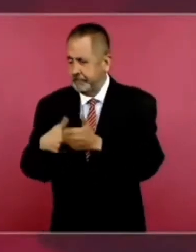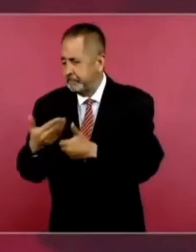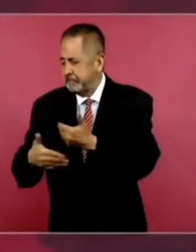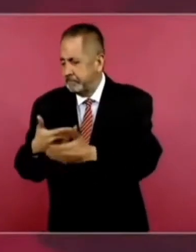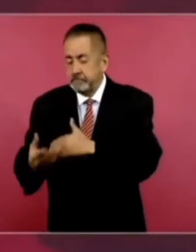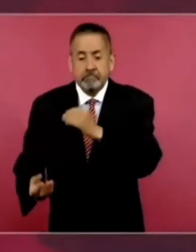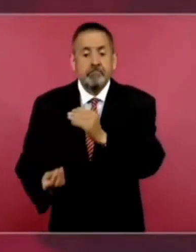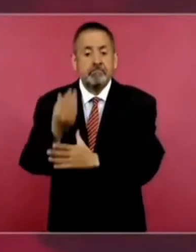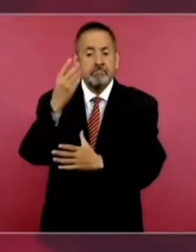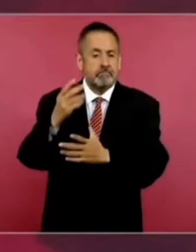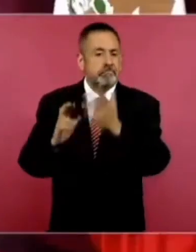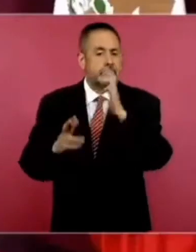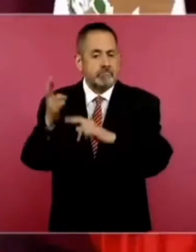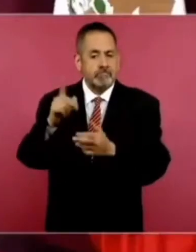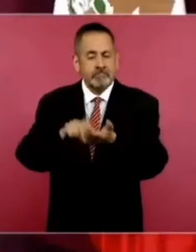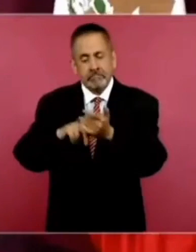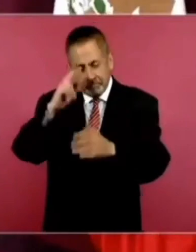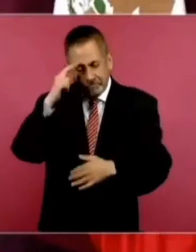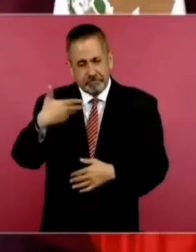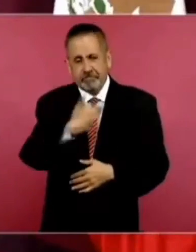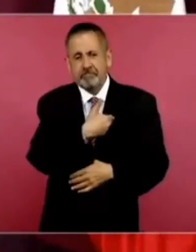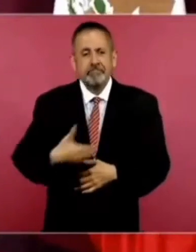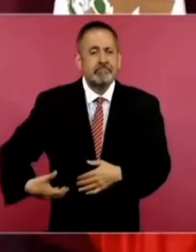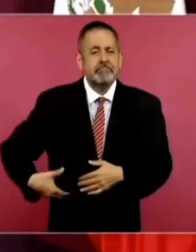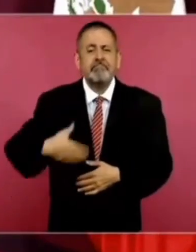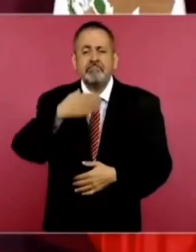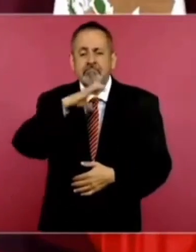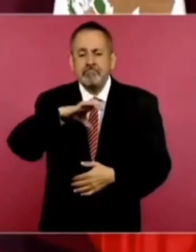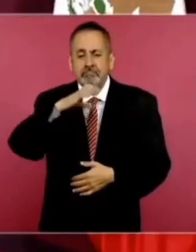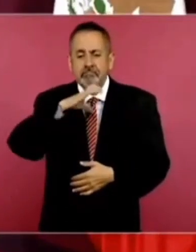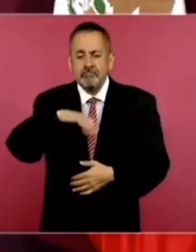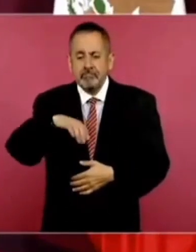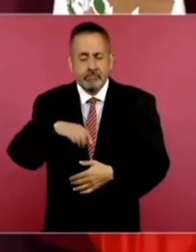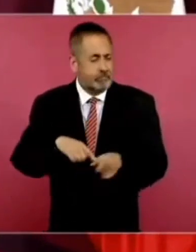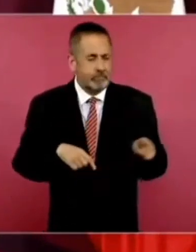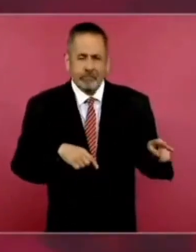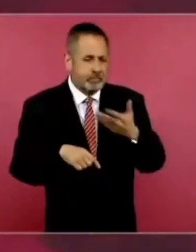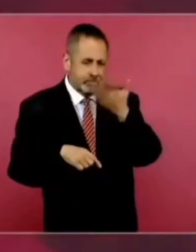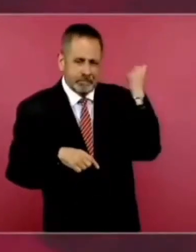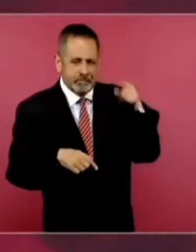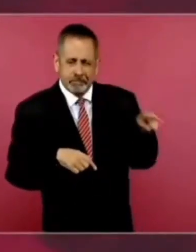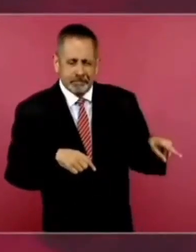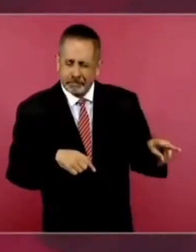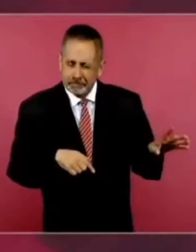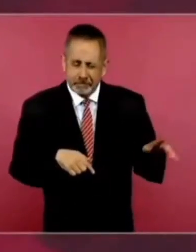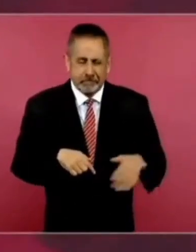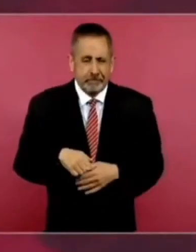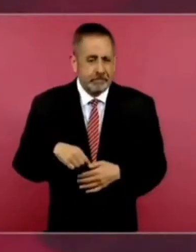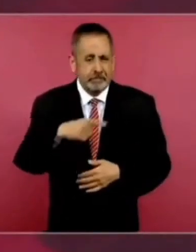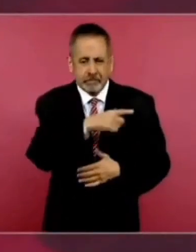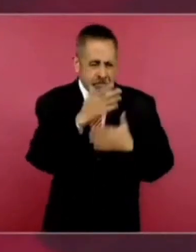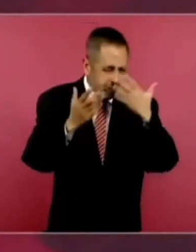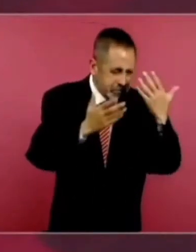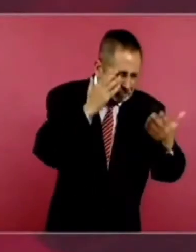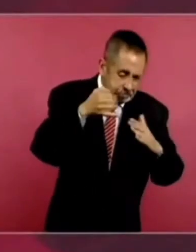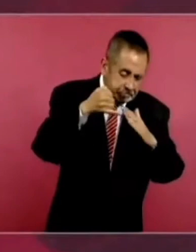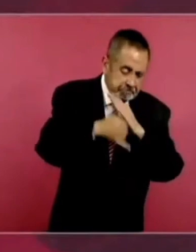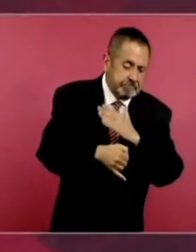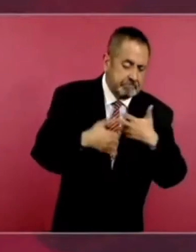El presidente Carranza, eso no lo saben ellos, porque no estudian eso,